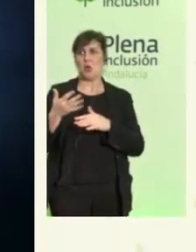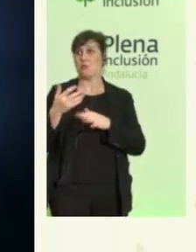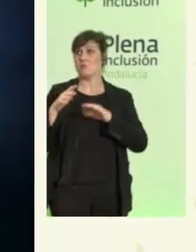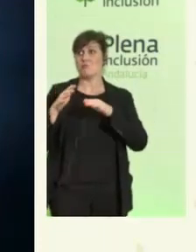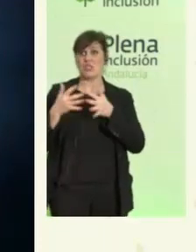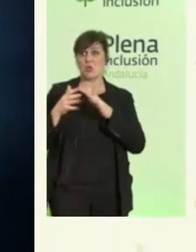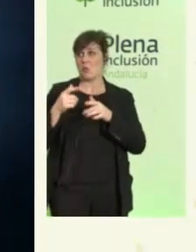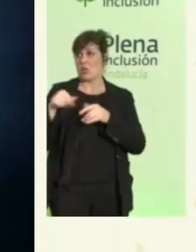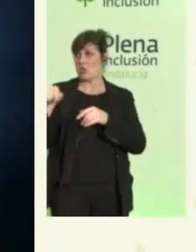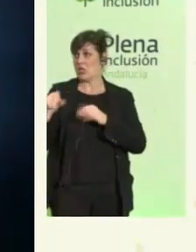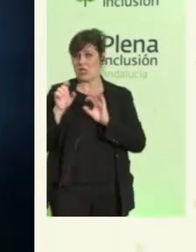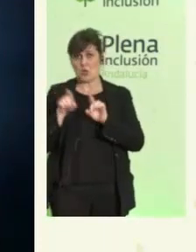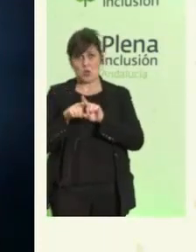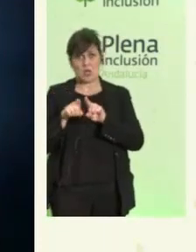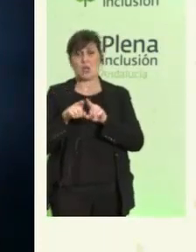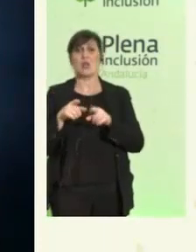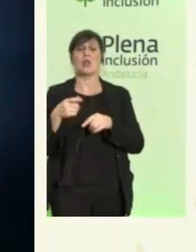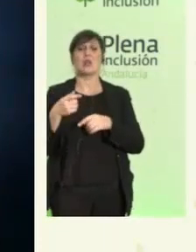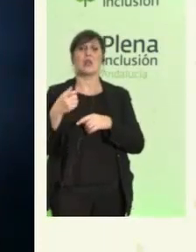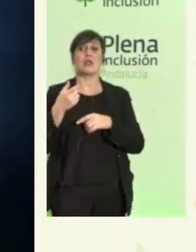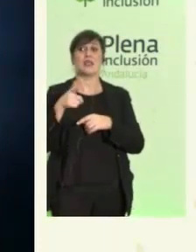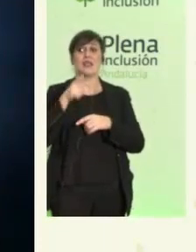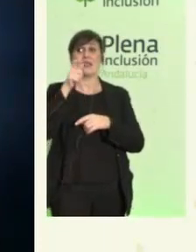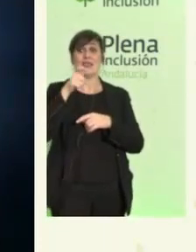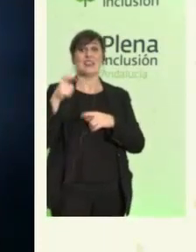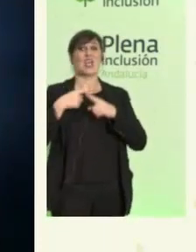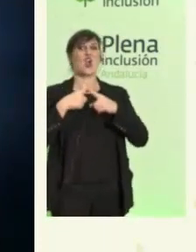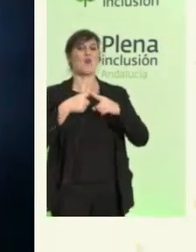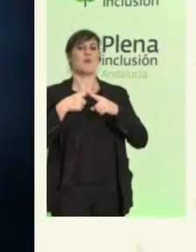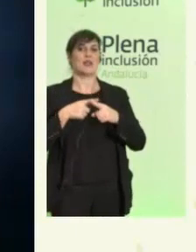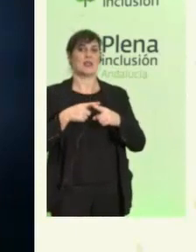aquí. Y la gente compartía